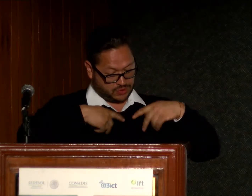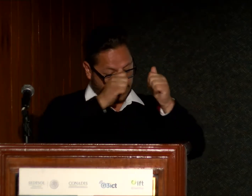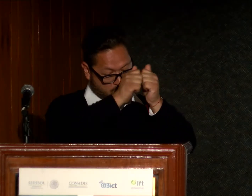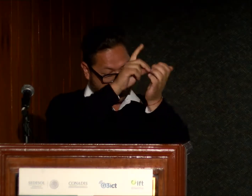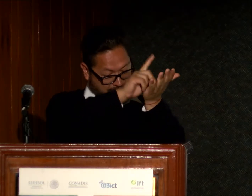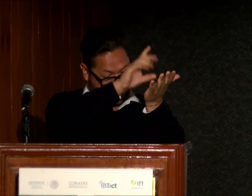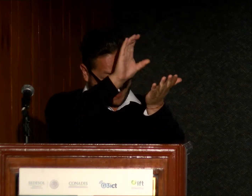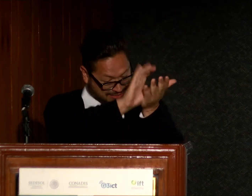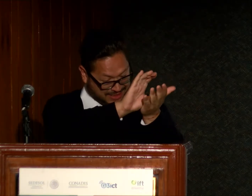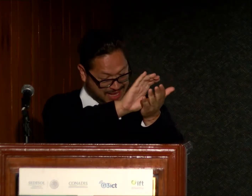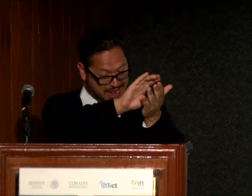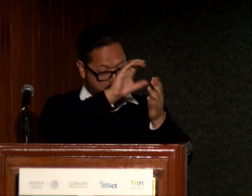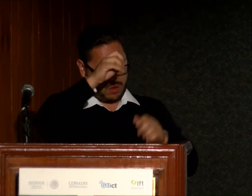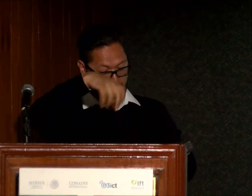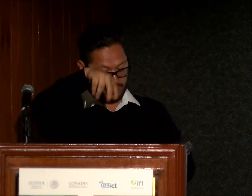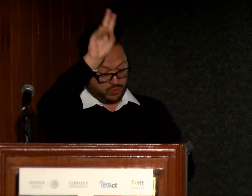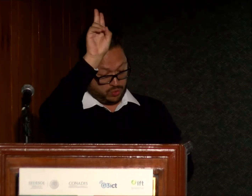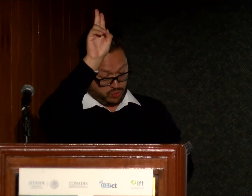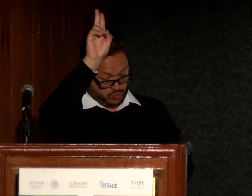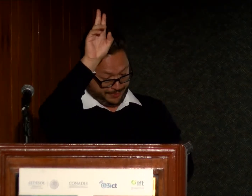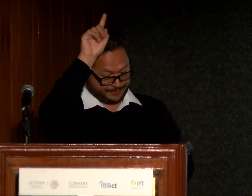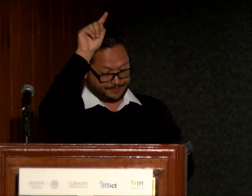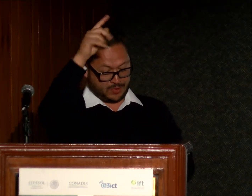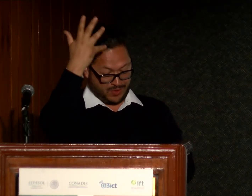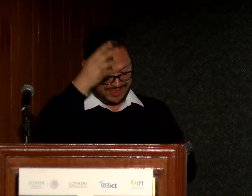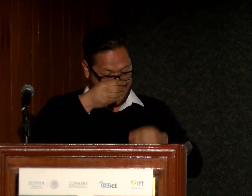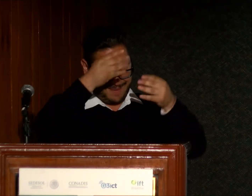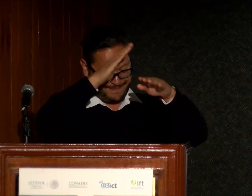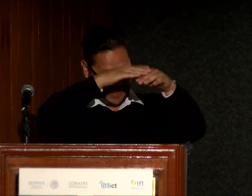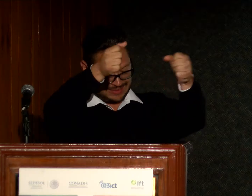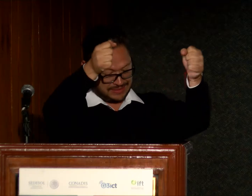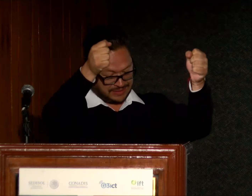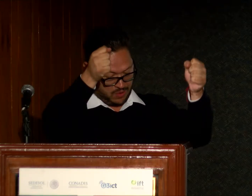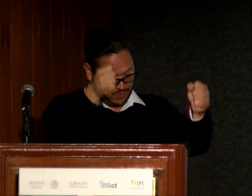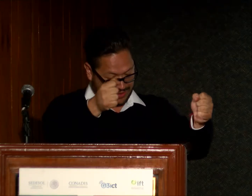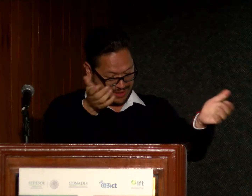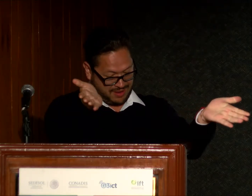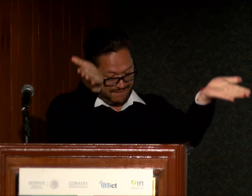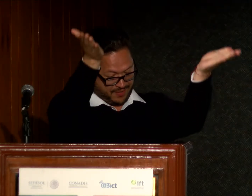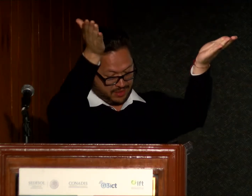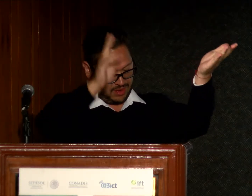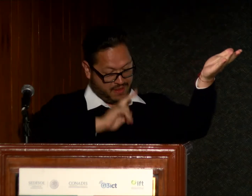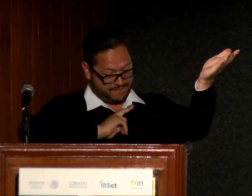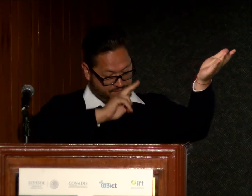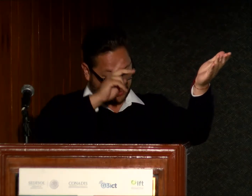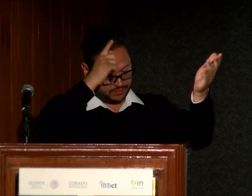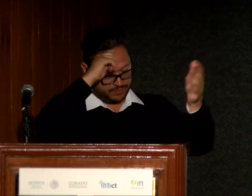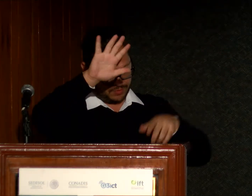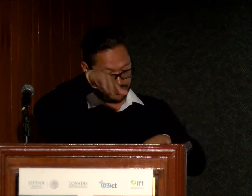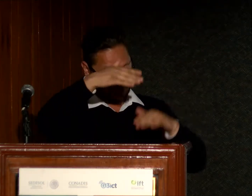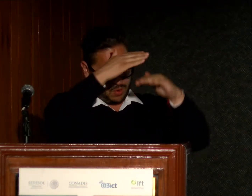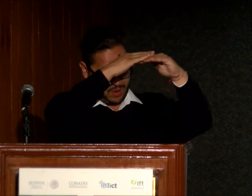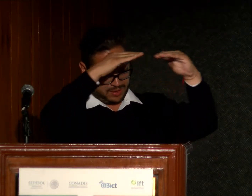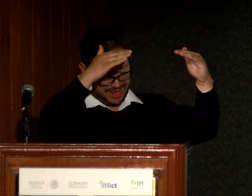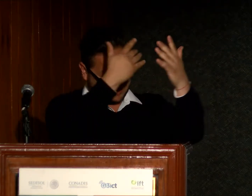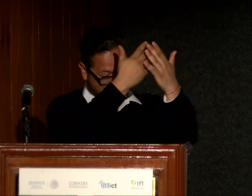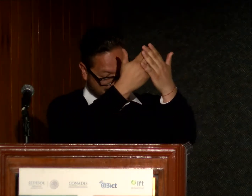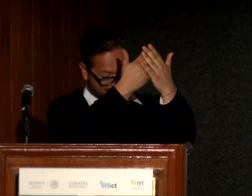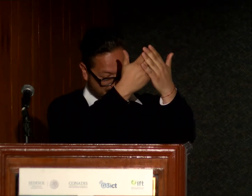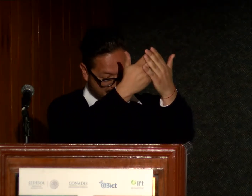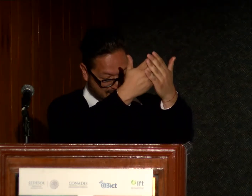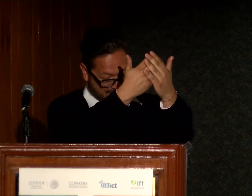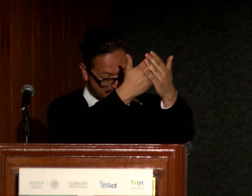de Naciones Unidas nos da mayor seguridad para levantar la voz y buscar esa igualdad tan esperada, mediante la